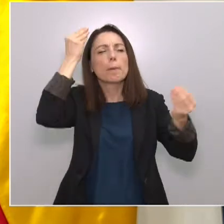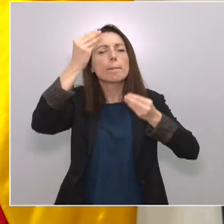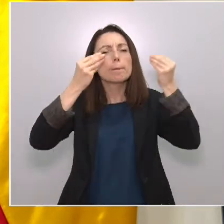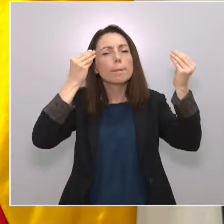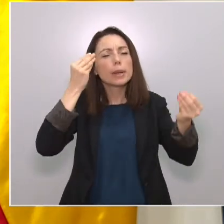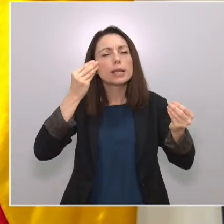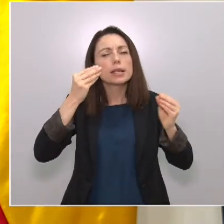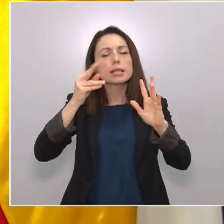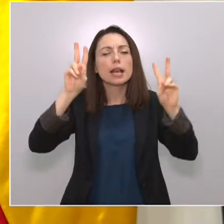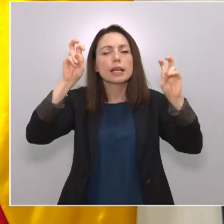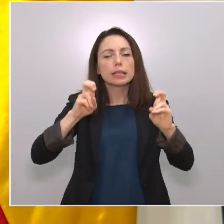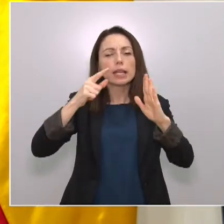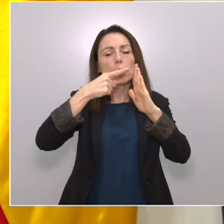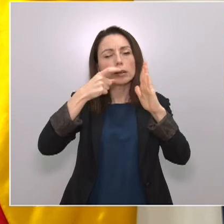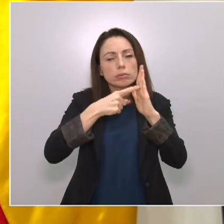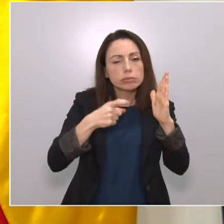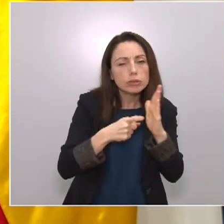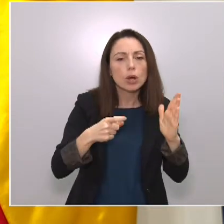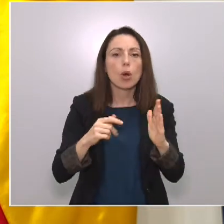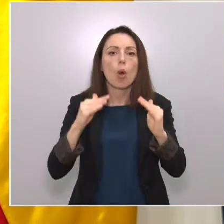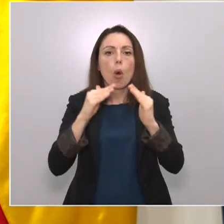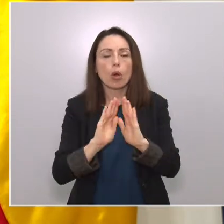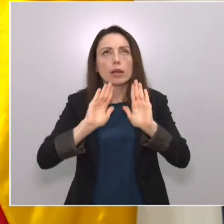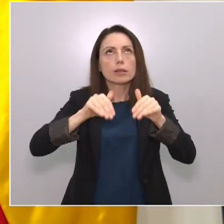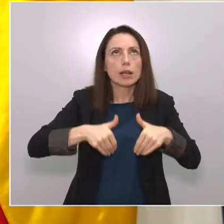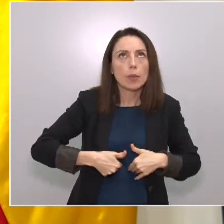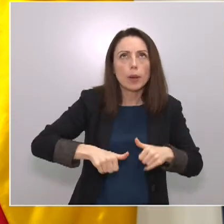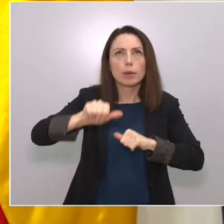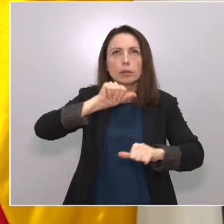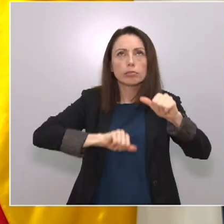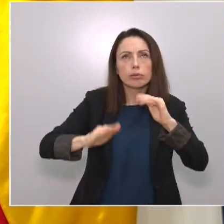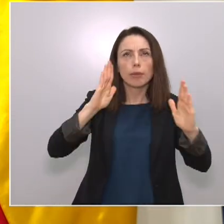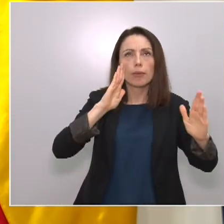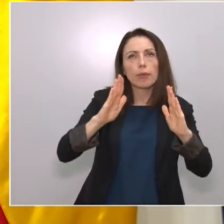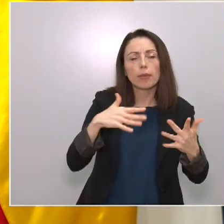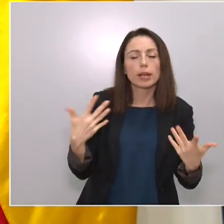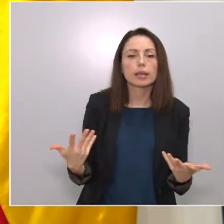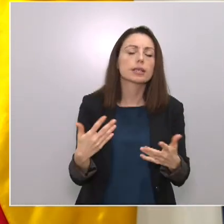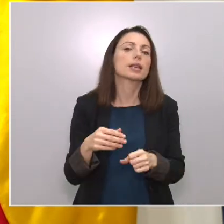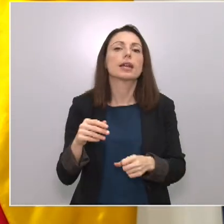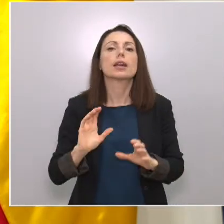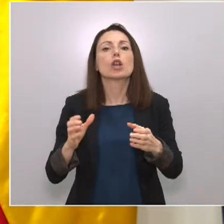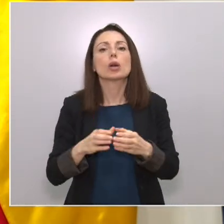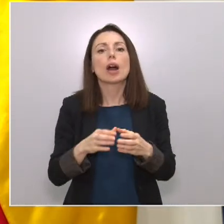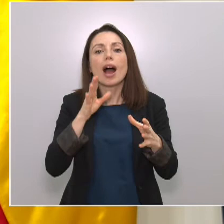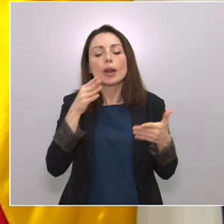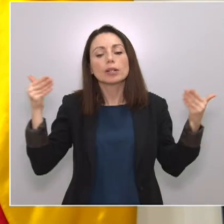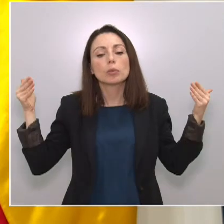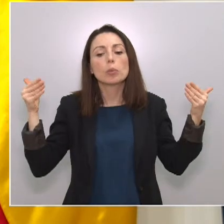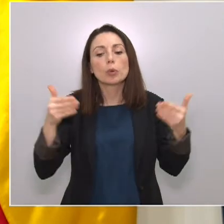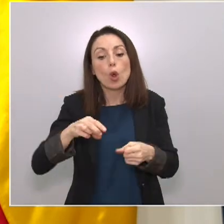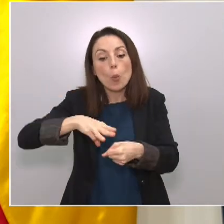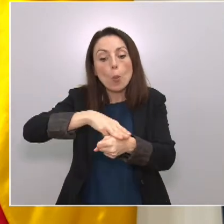una desescalada o una escalada, en el sentido de volver atrás de toda la comunidad, lo que sí se puede en un momento determinado es atender un